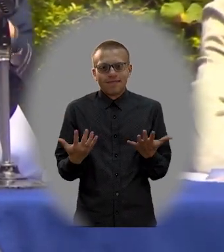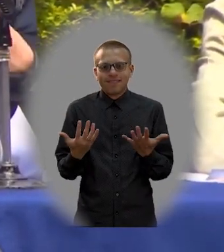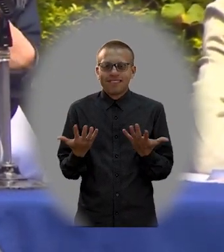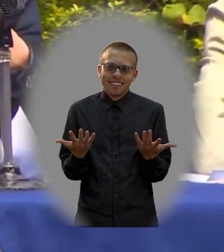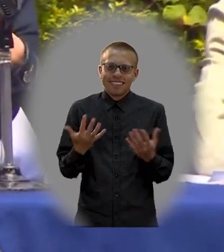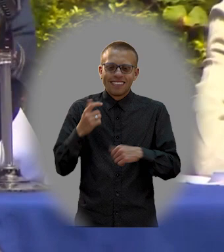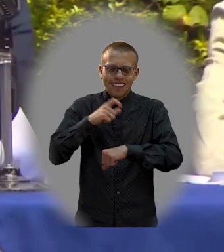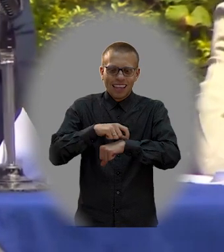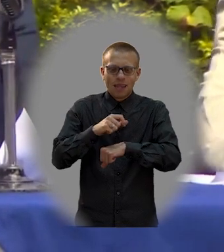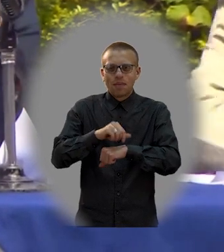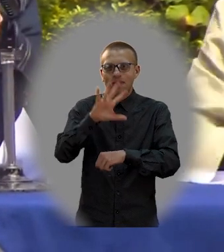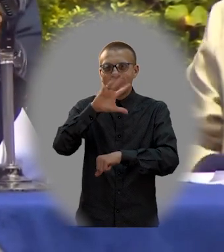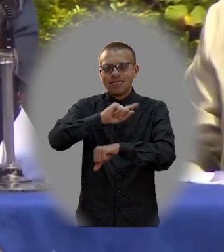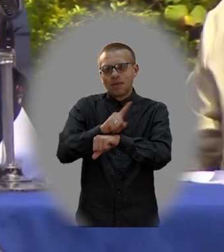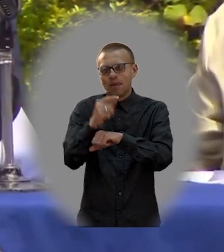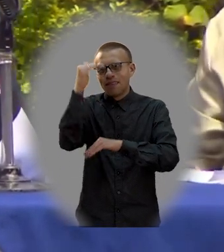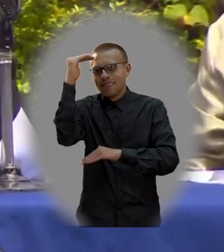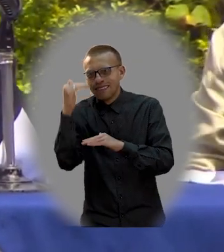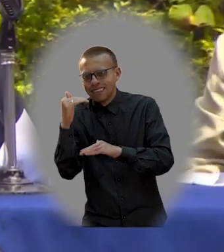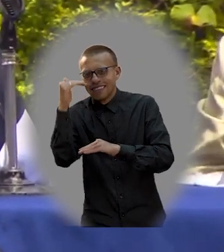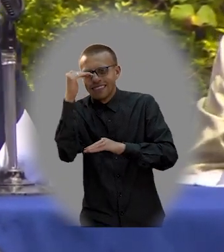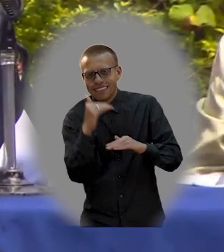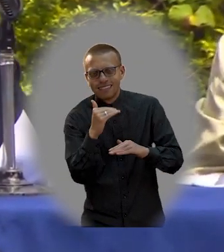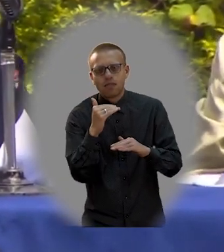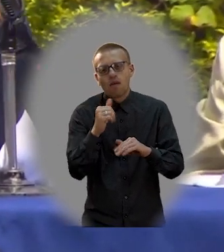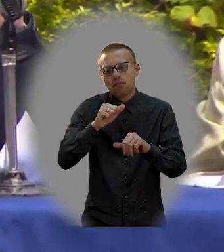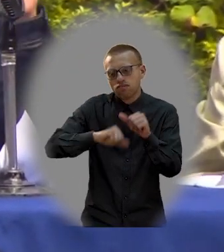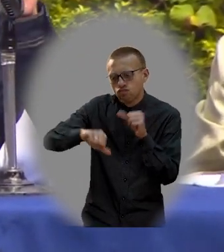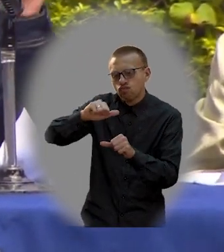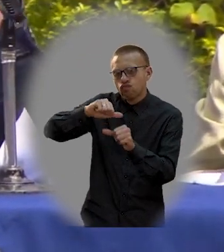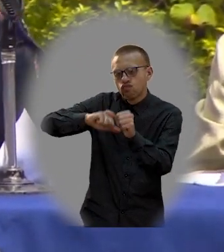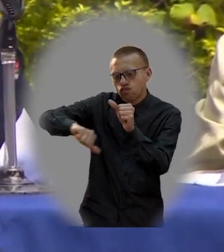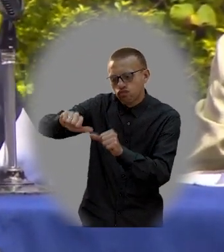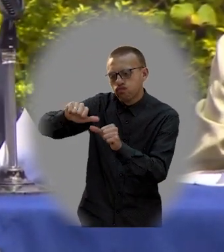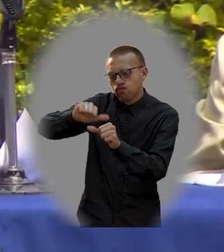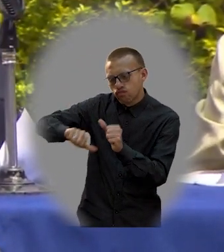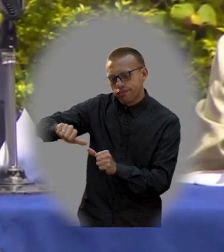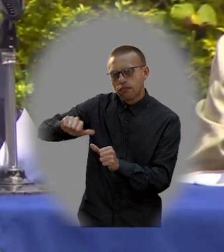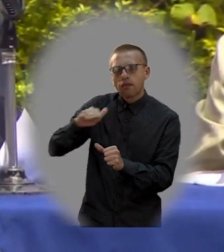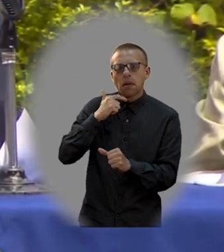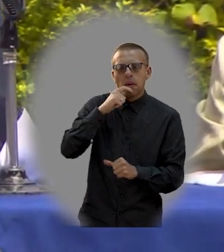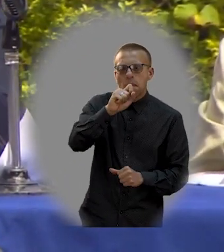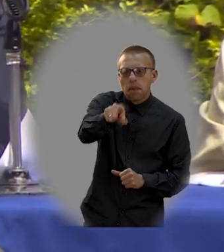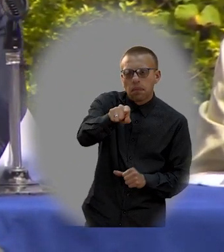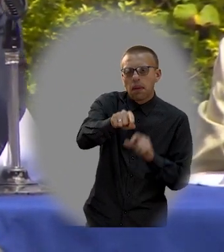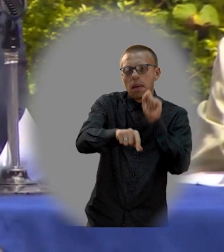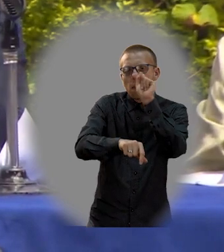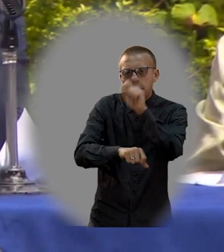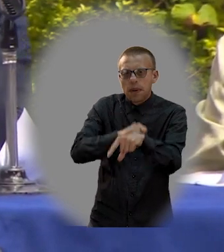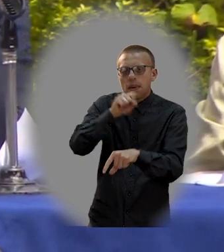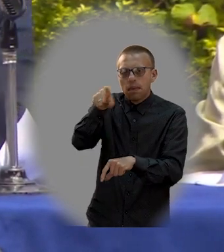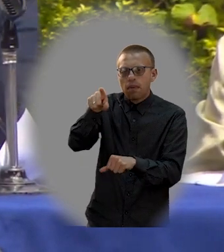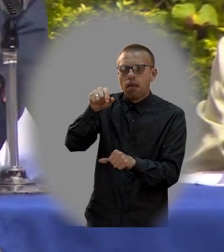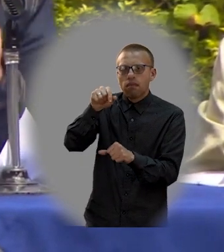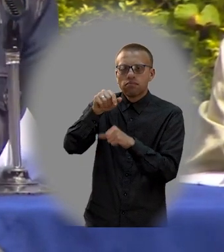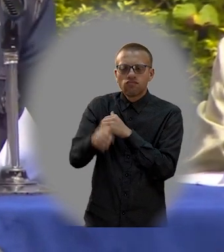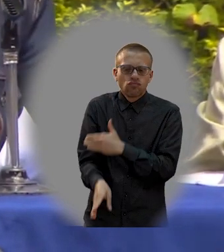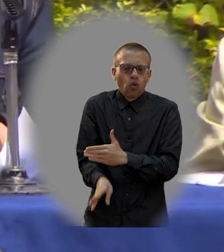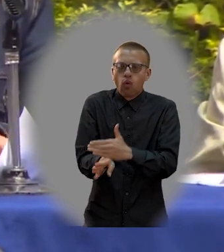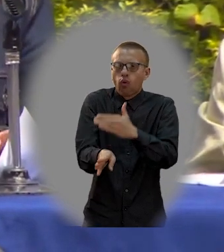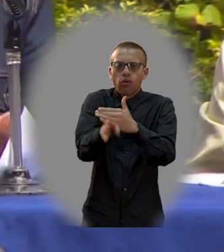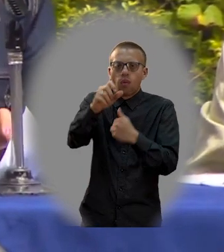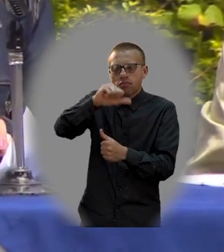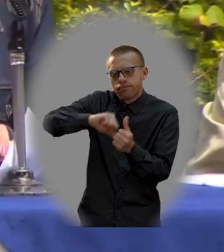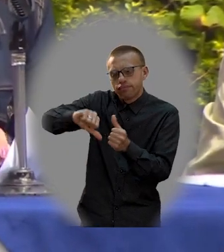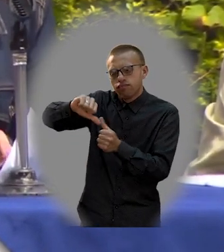dinamizando el espacio. Seguramente a lo largo de las siguientes preguntas vamos a continuar hilando pues la